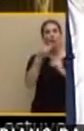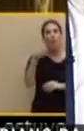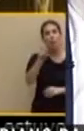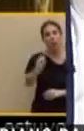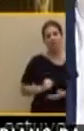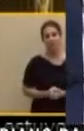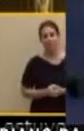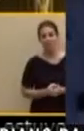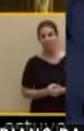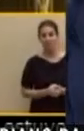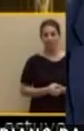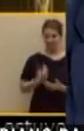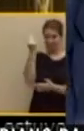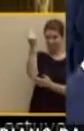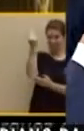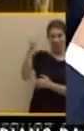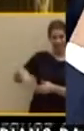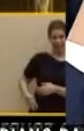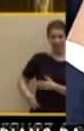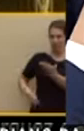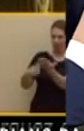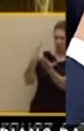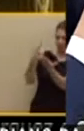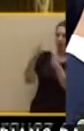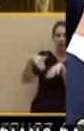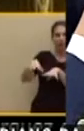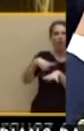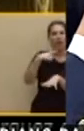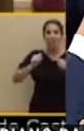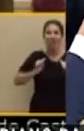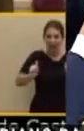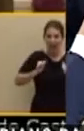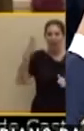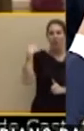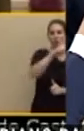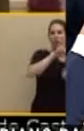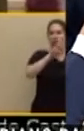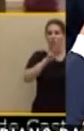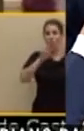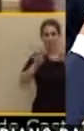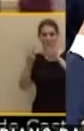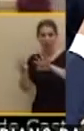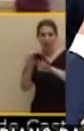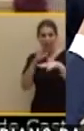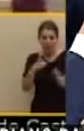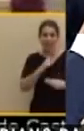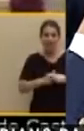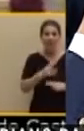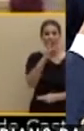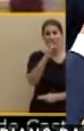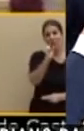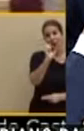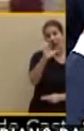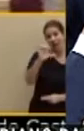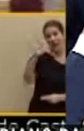porque yo espero que pablo iglesias y la dirección de unidos podemos esa inteligente vamos a ver unidos podemos ya